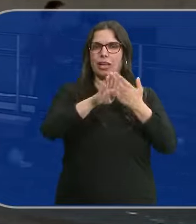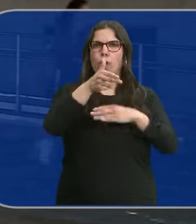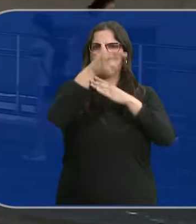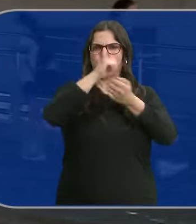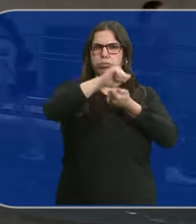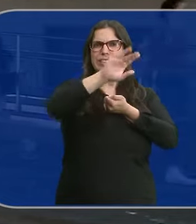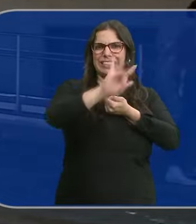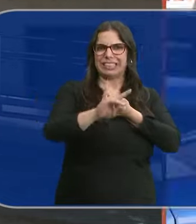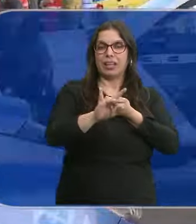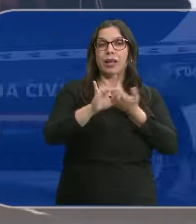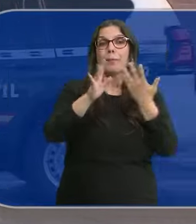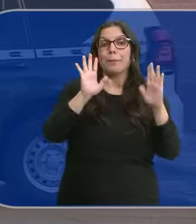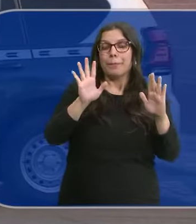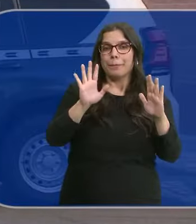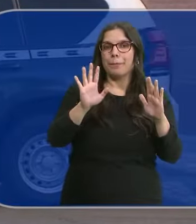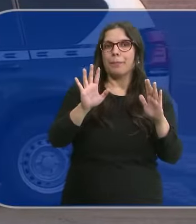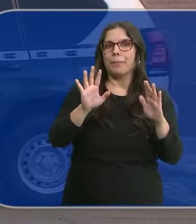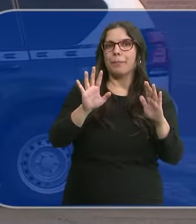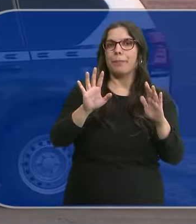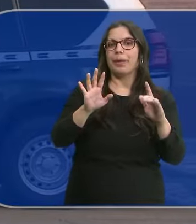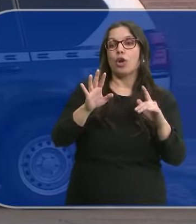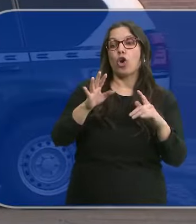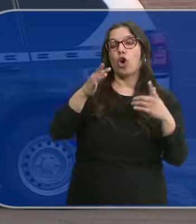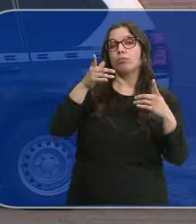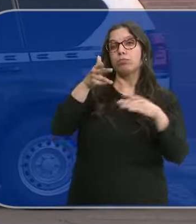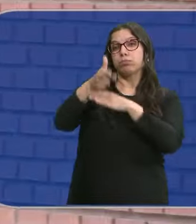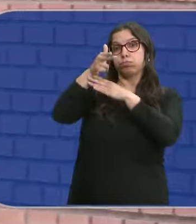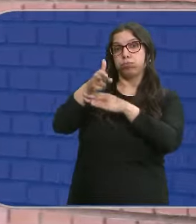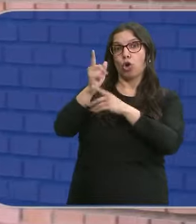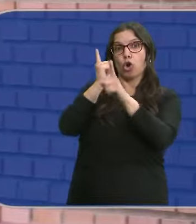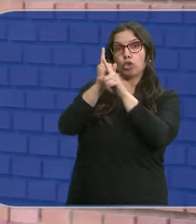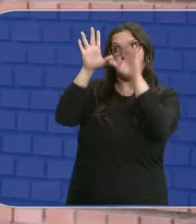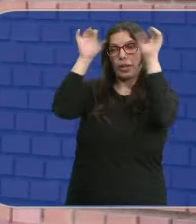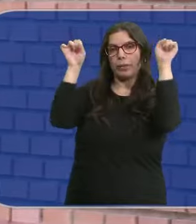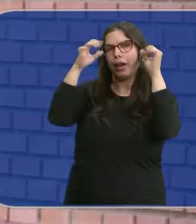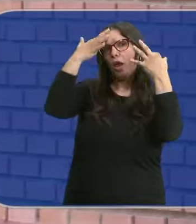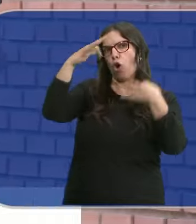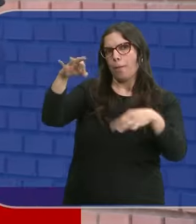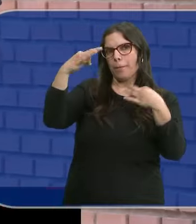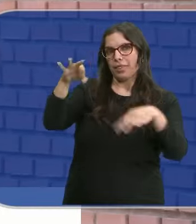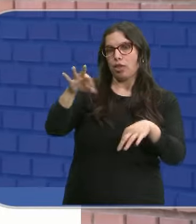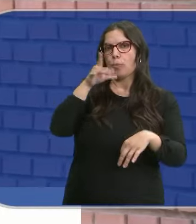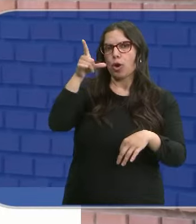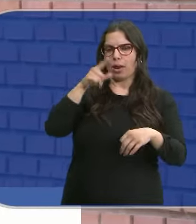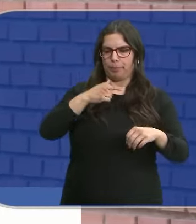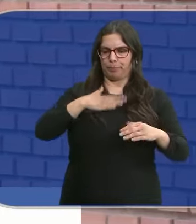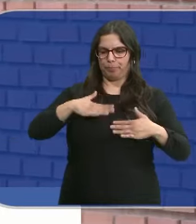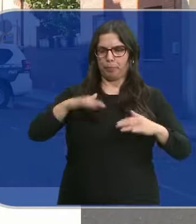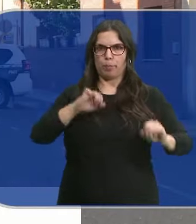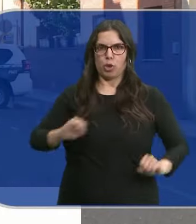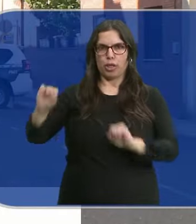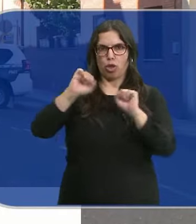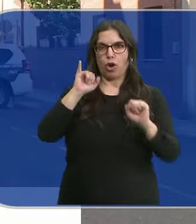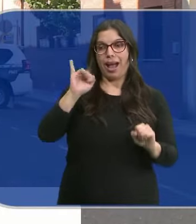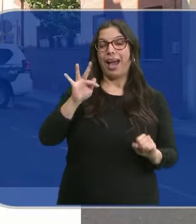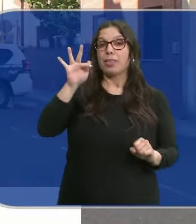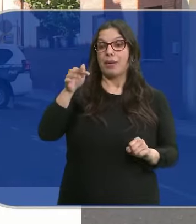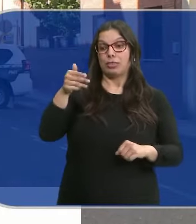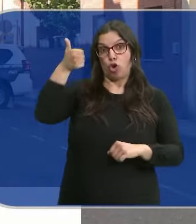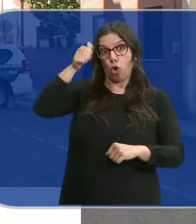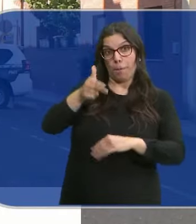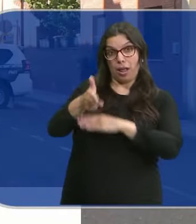Dionisio, pero los hechos considera que son constitutivos de un delito de homicidio contra el teniente coronel, pues este iba protegido y además el chiqui